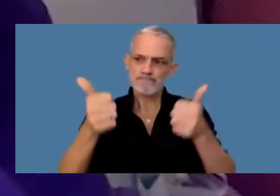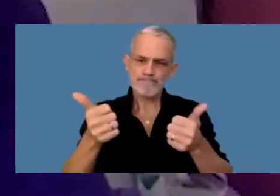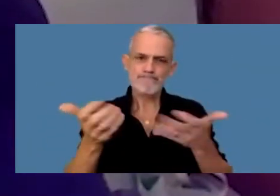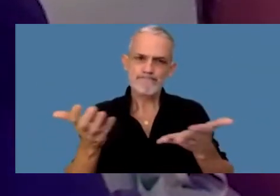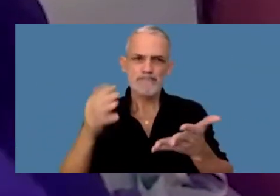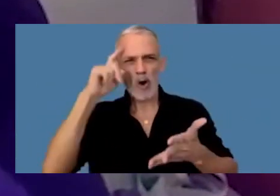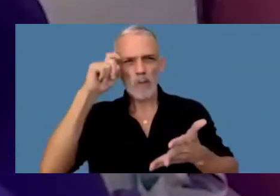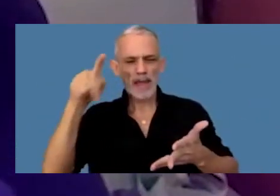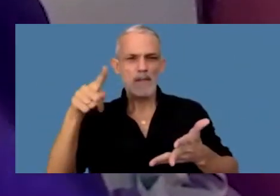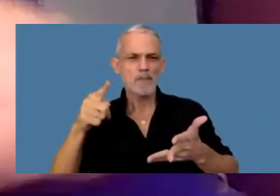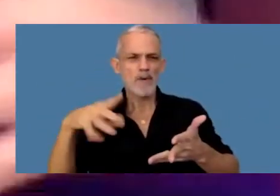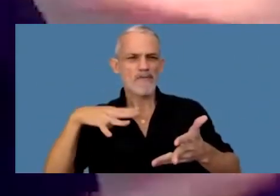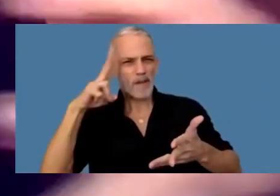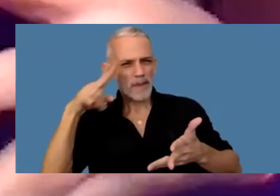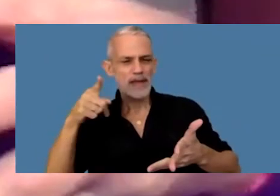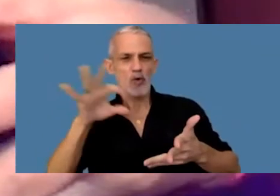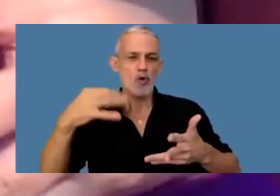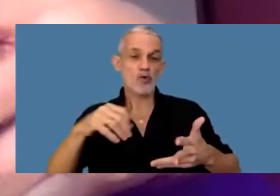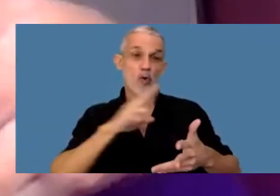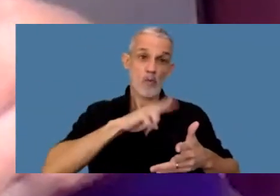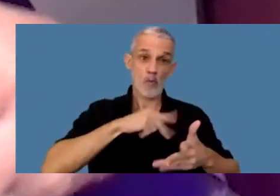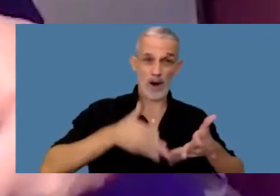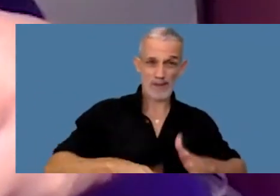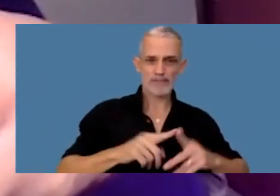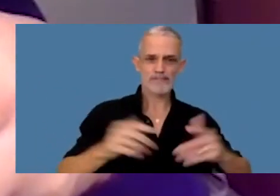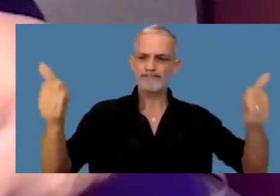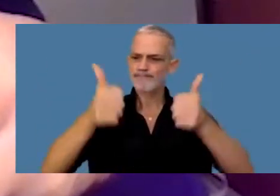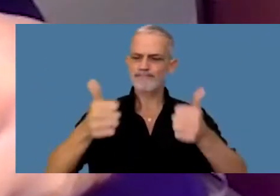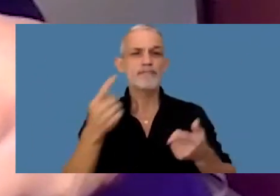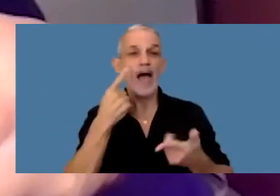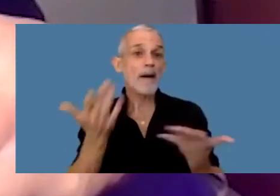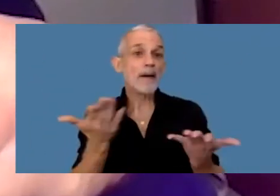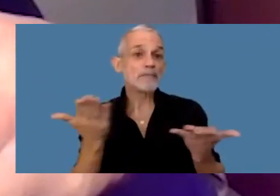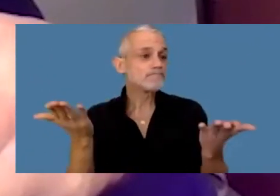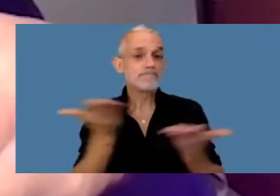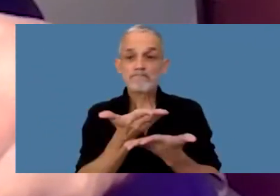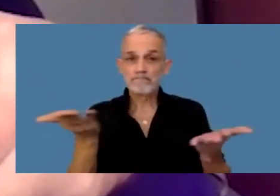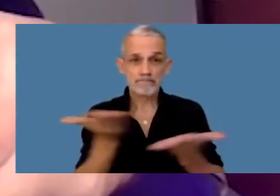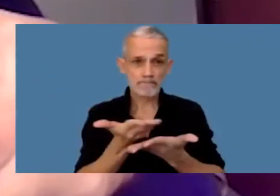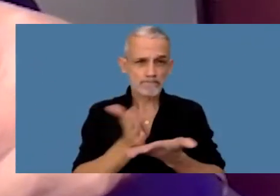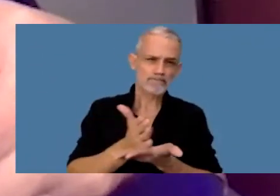generar, digamos, un cambio en cuanto a esa práctica. He